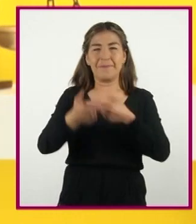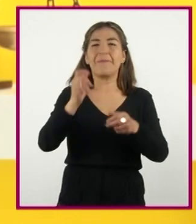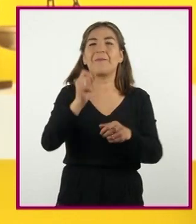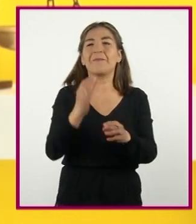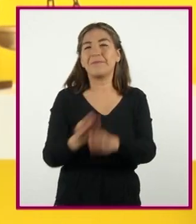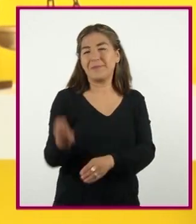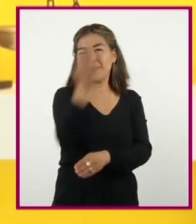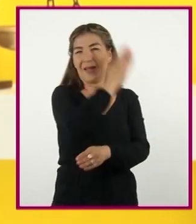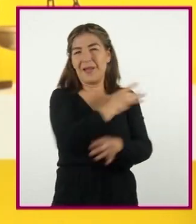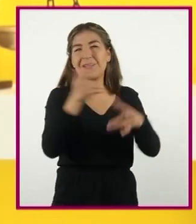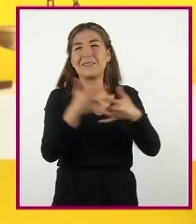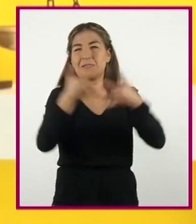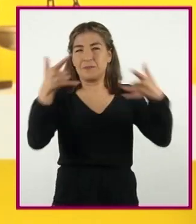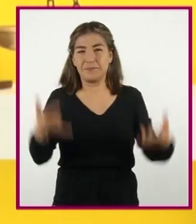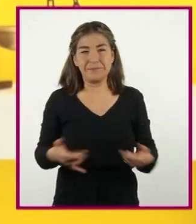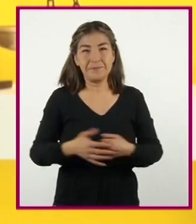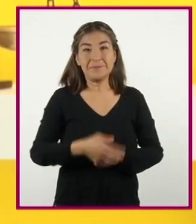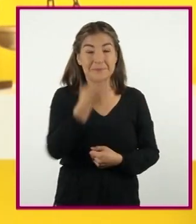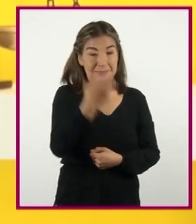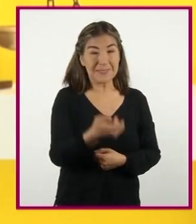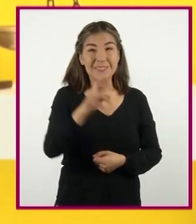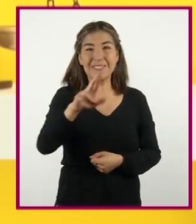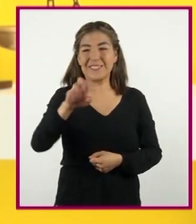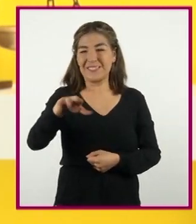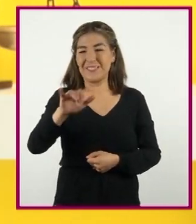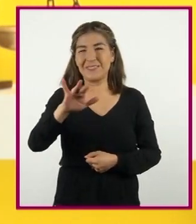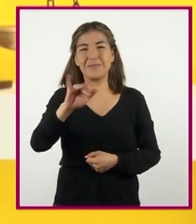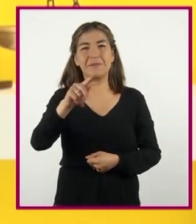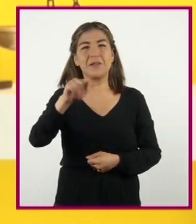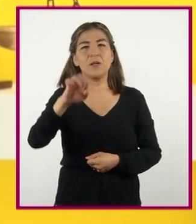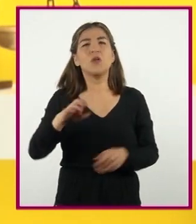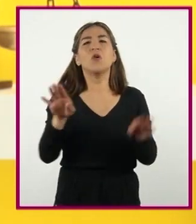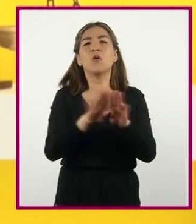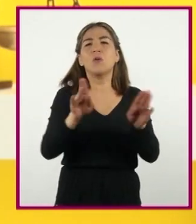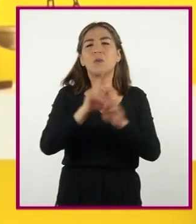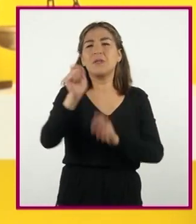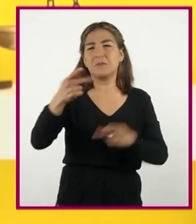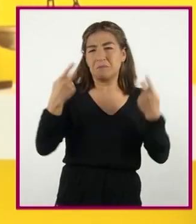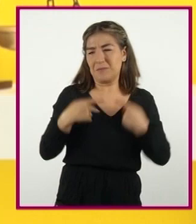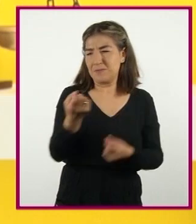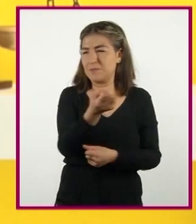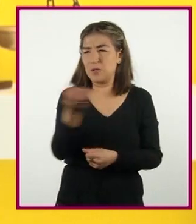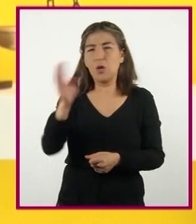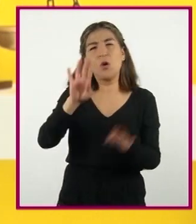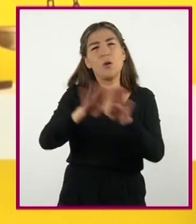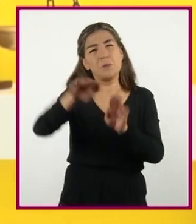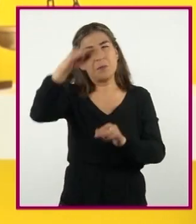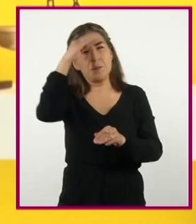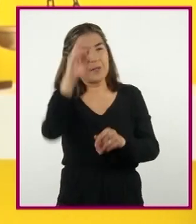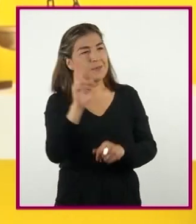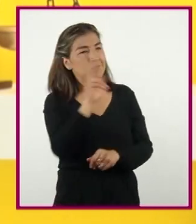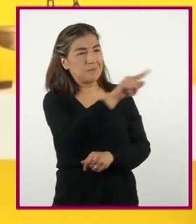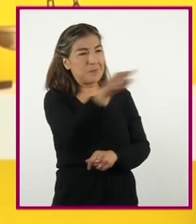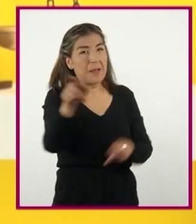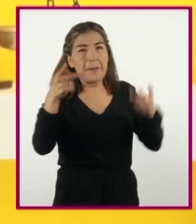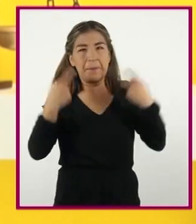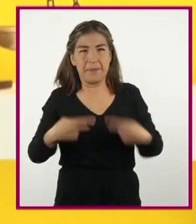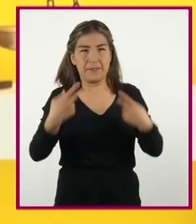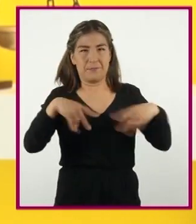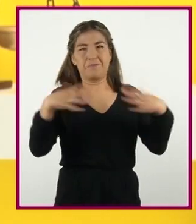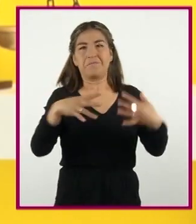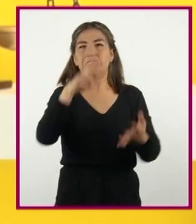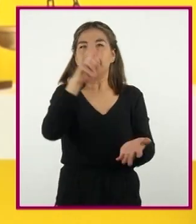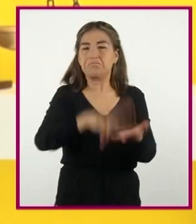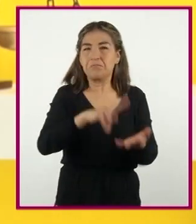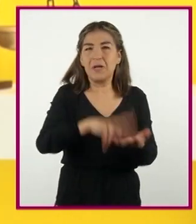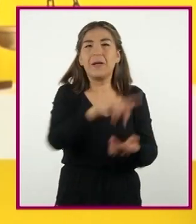historia. Con el Renacimiento, los pensadores volvieron a mirar a la persona como un ser valioso por sí